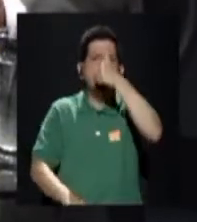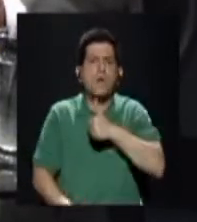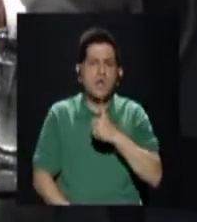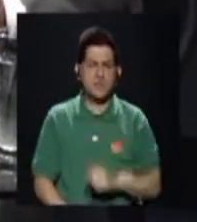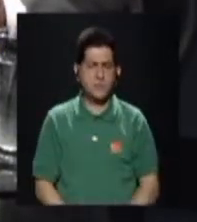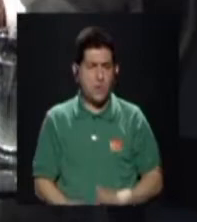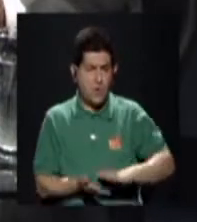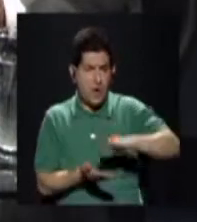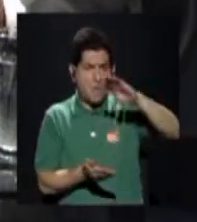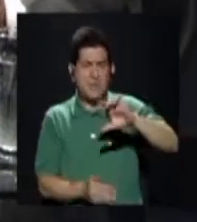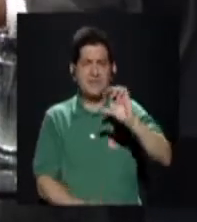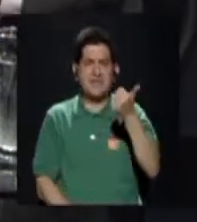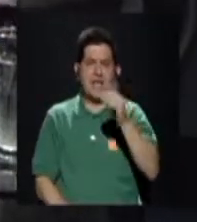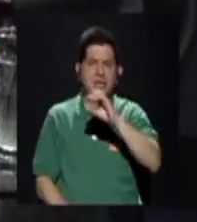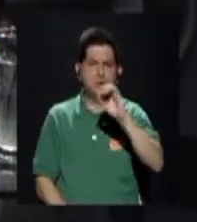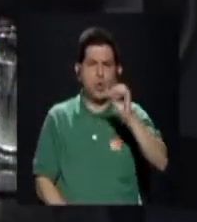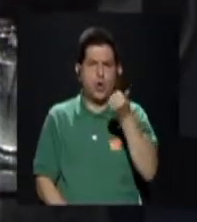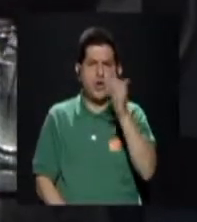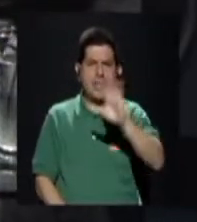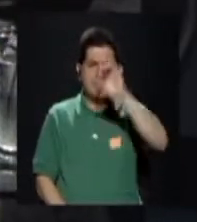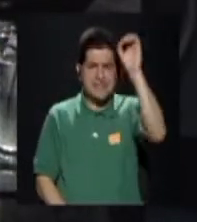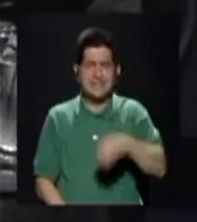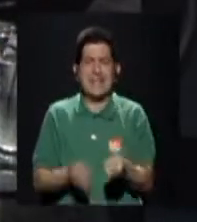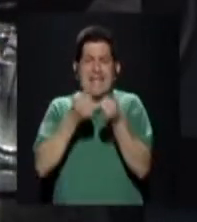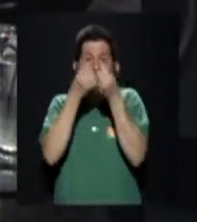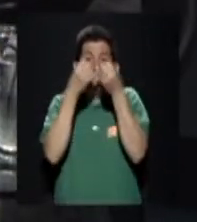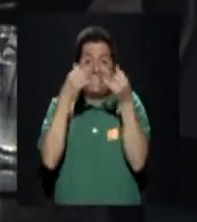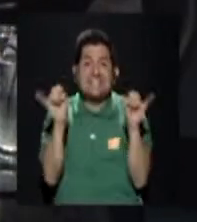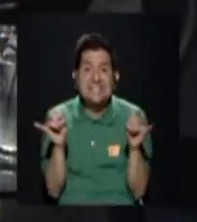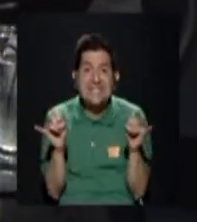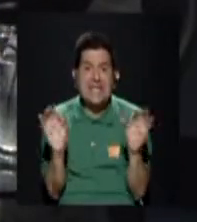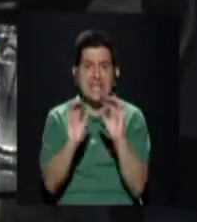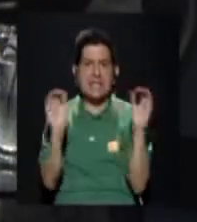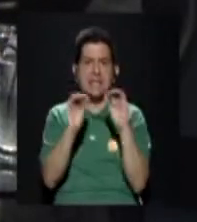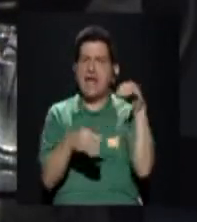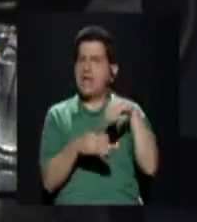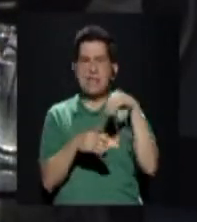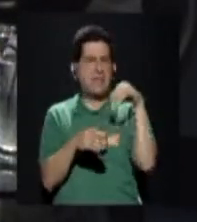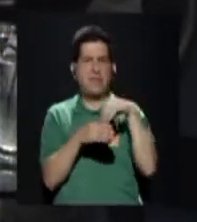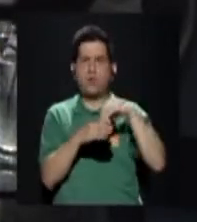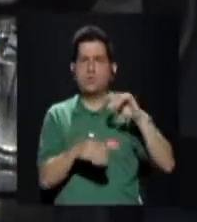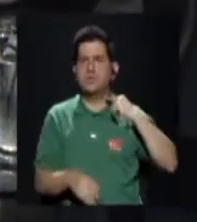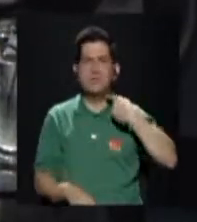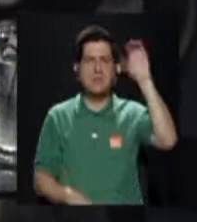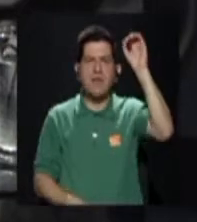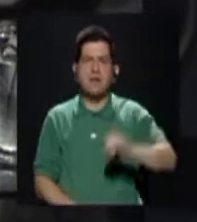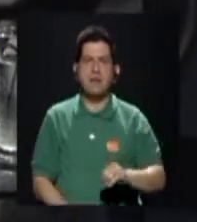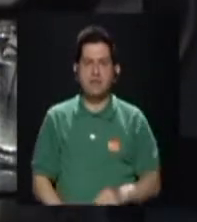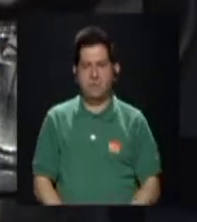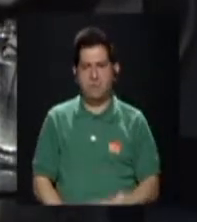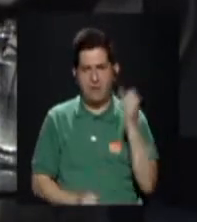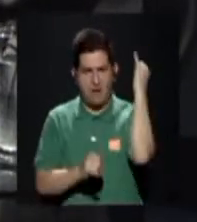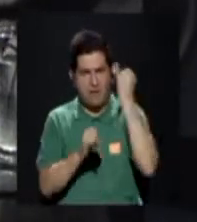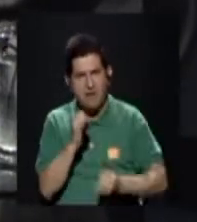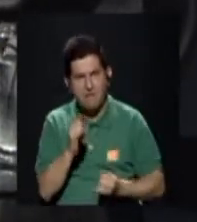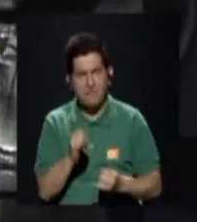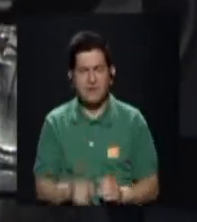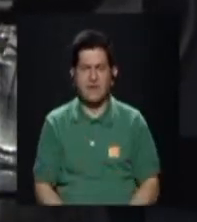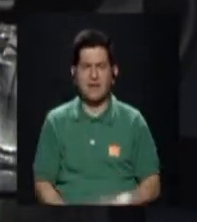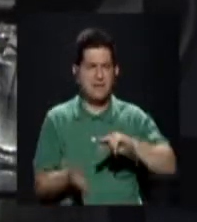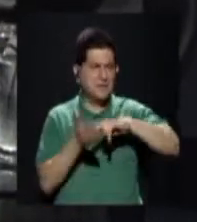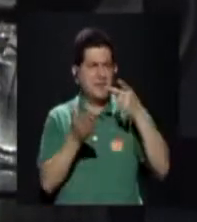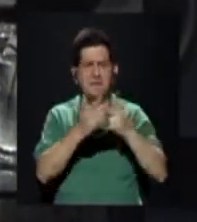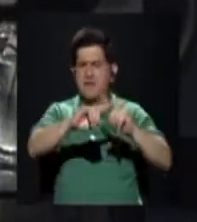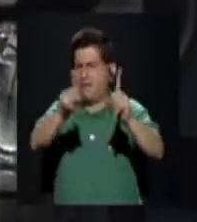que aumenta 10-15% sin darle ningún contenido inflacionario. Entonces, al final de cuentas, hay todavía una